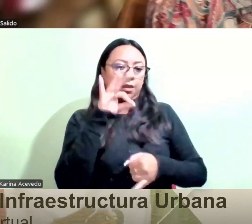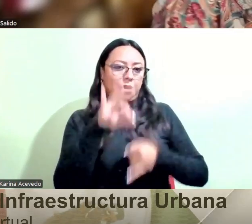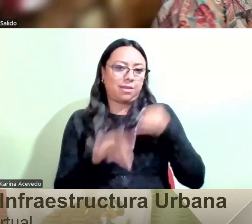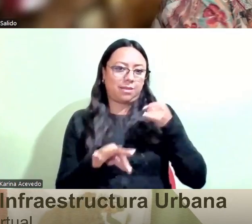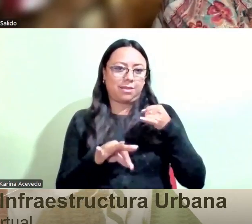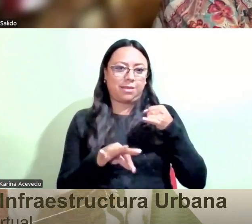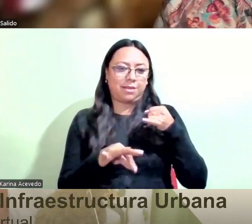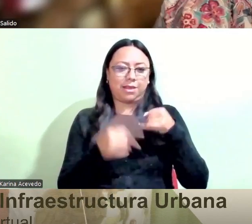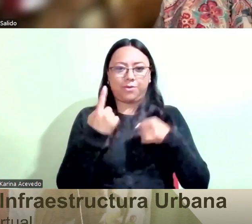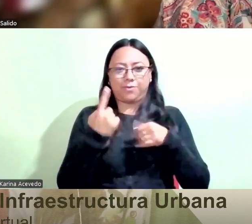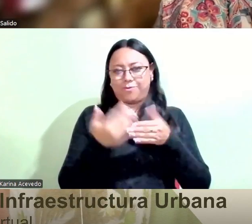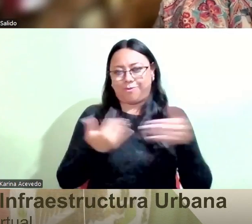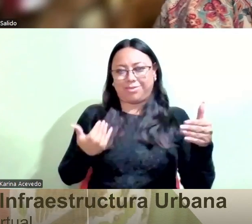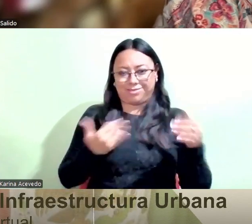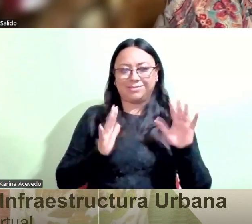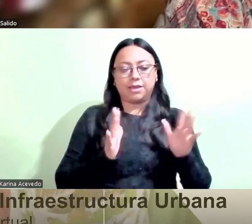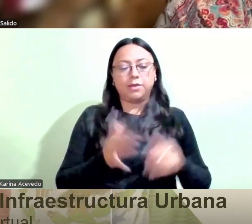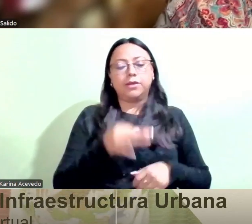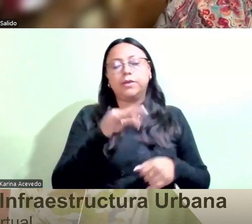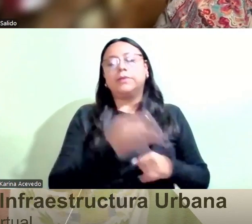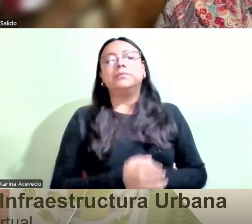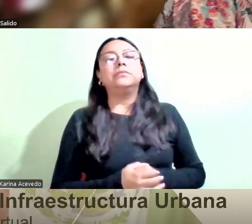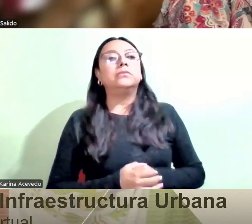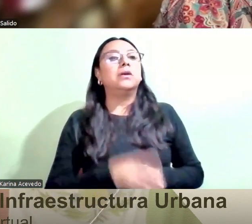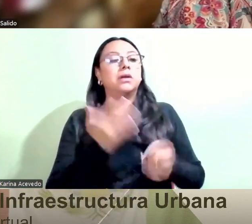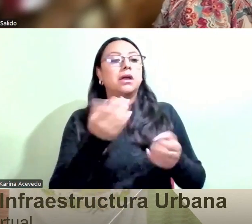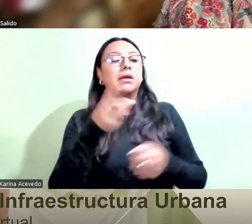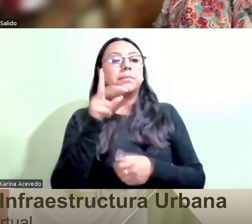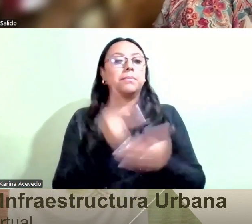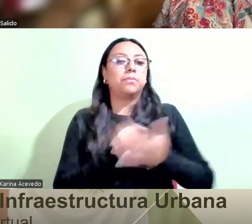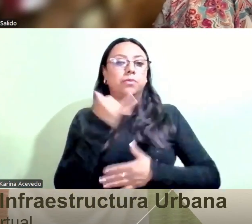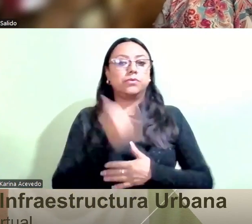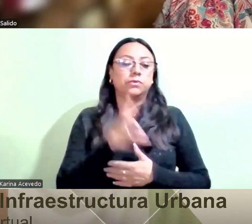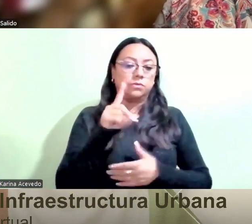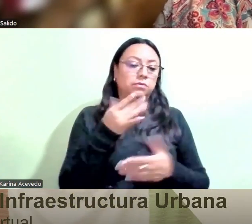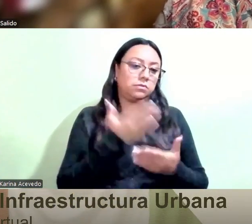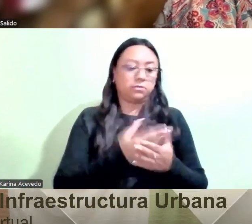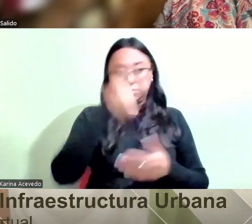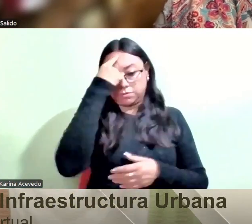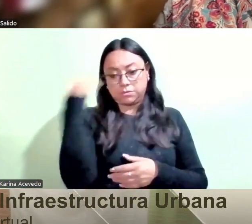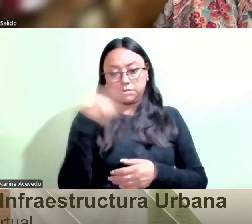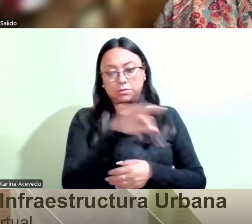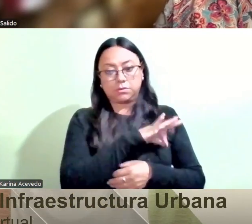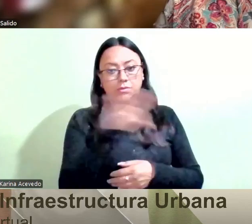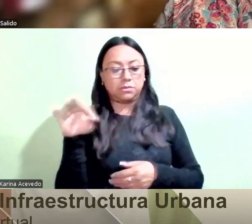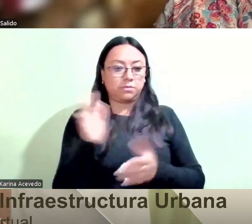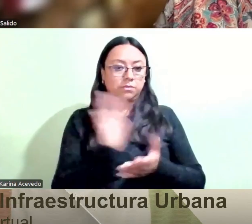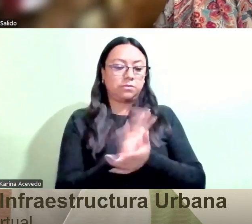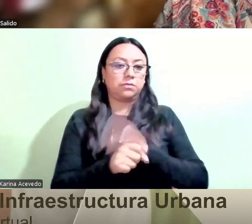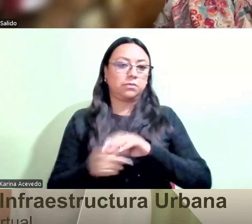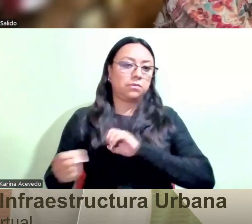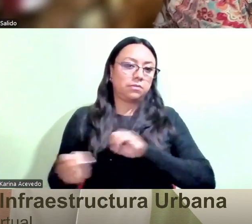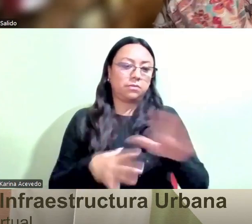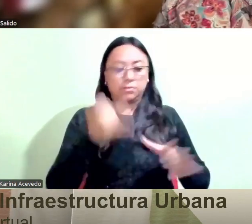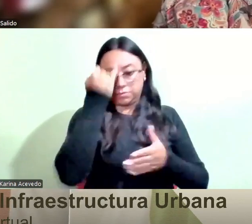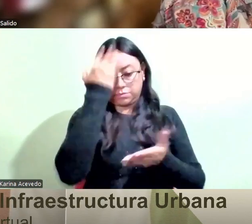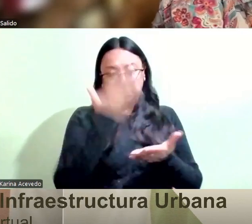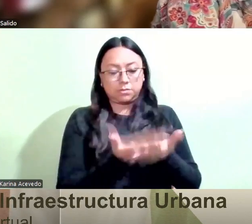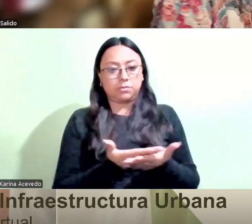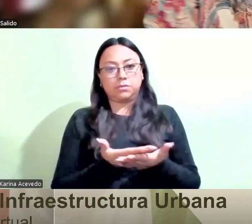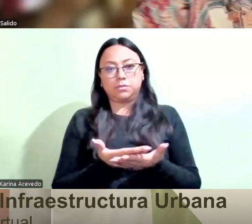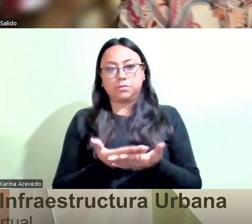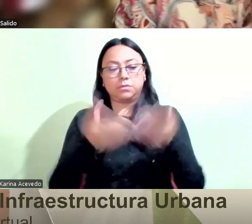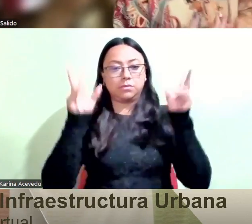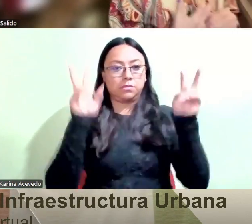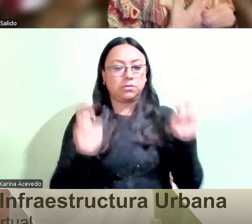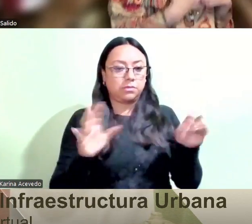el cual consiste en la lectura, discusión y en su caso aprobación del proyecto de dictamen por medio del cual se desecha una iniciativa ciudadana en materia de